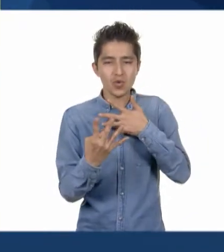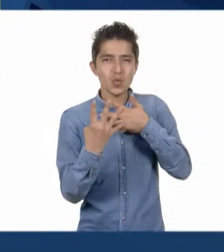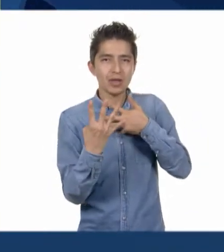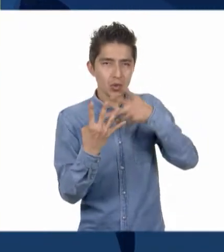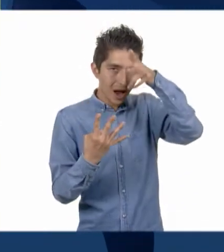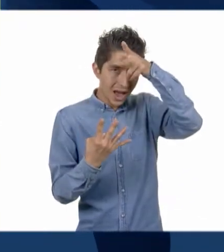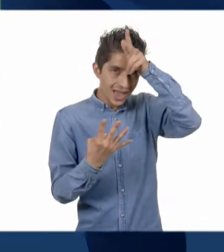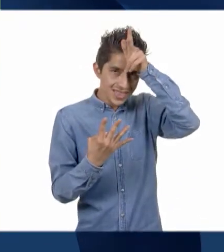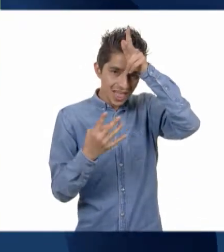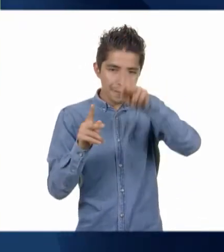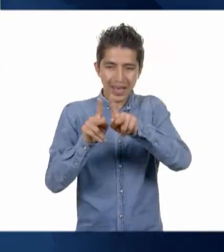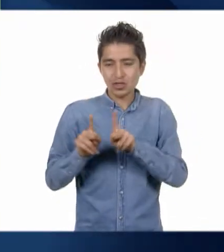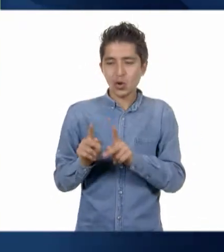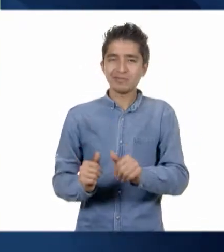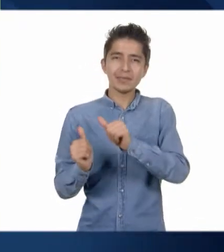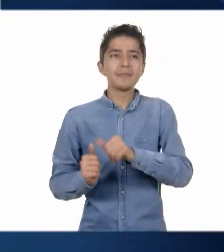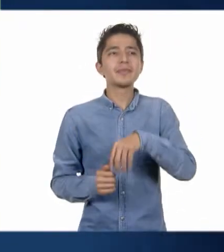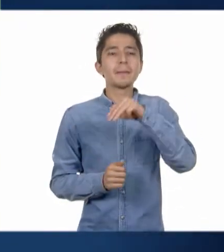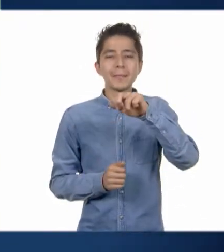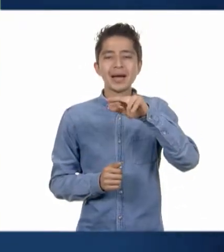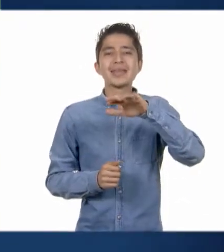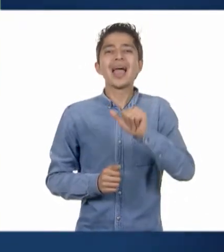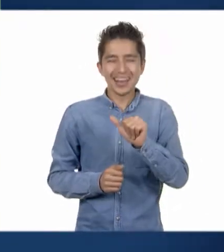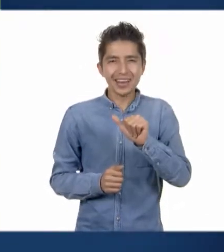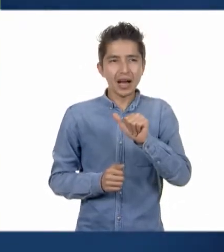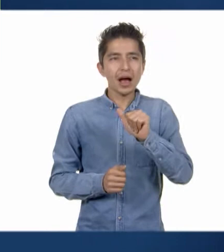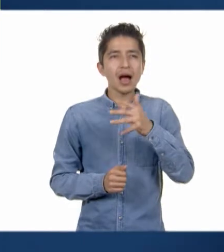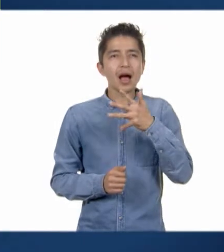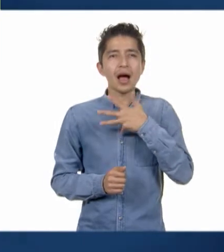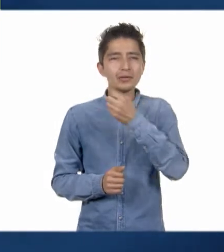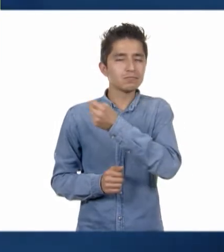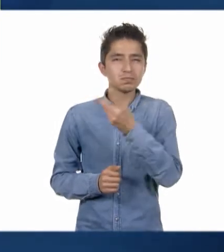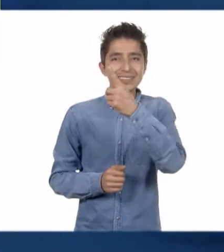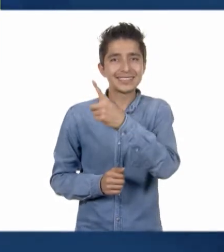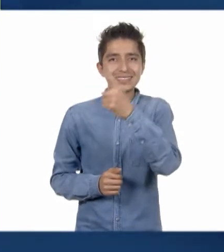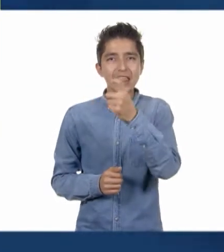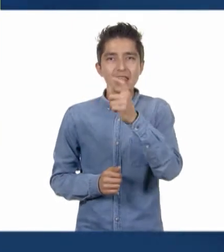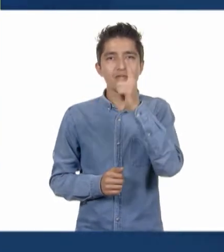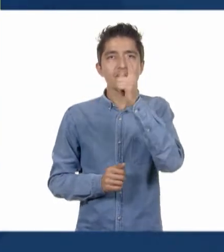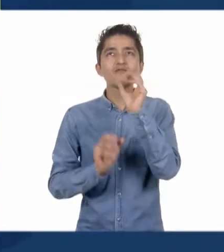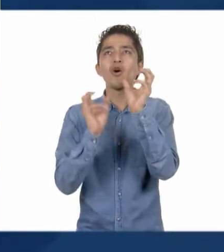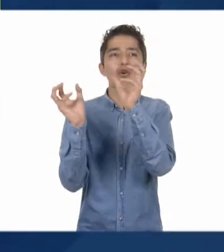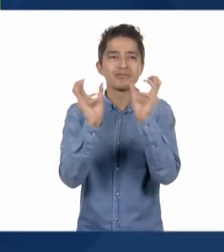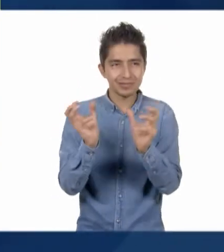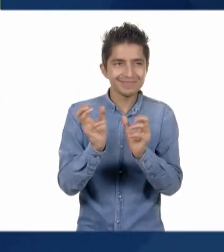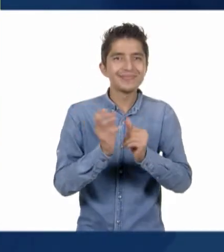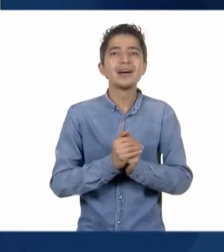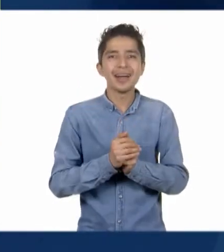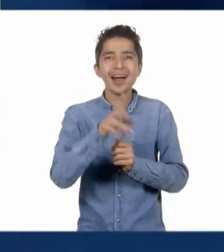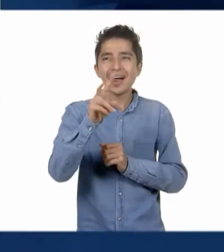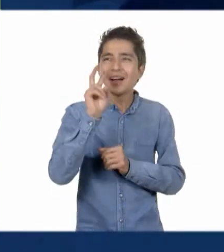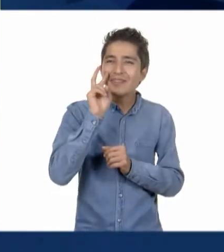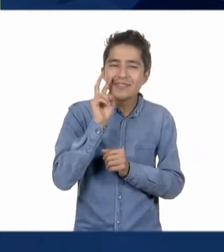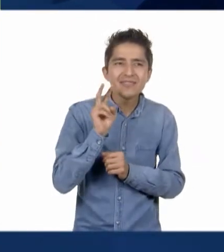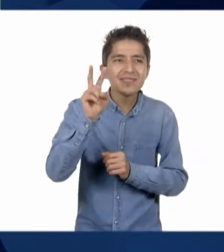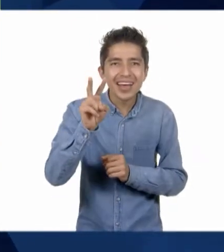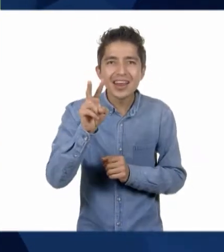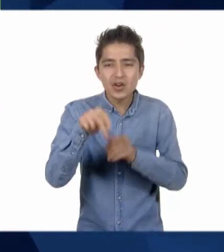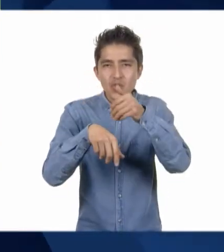patio. Y María, mi tocaya, usa una serie de 100 focos. Aquí observamos los